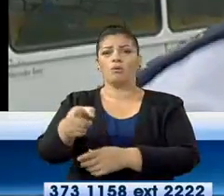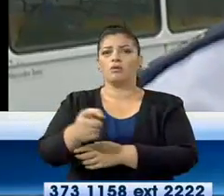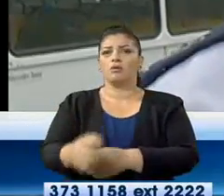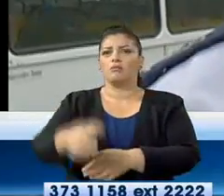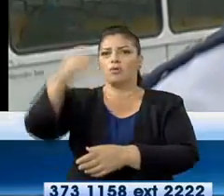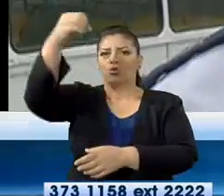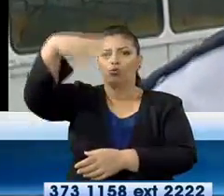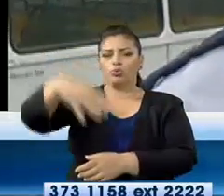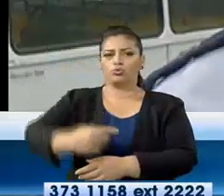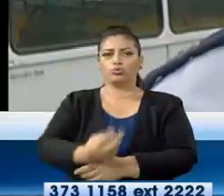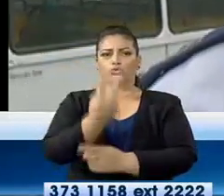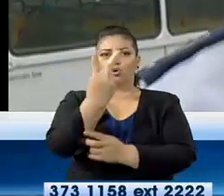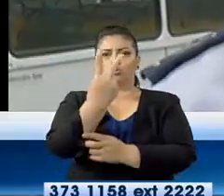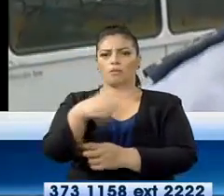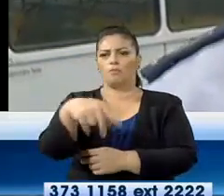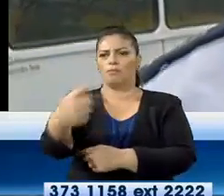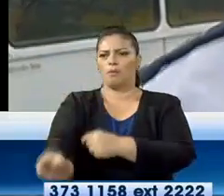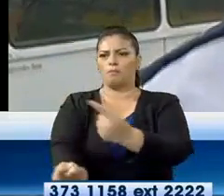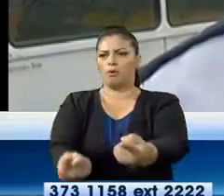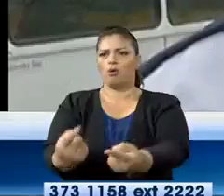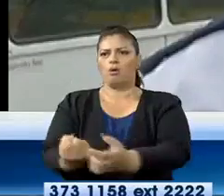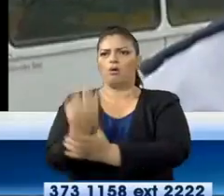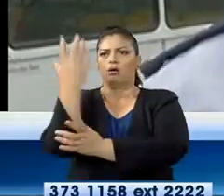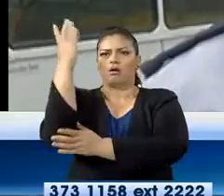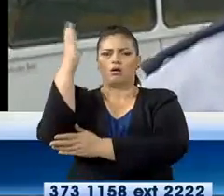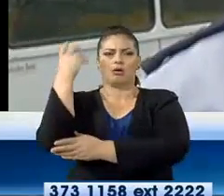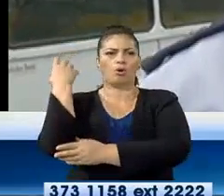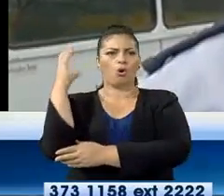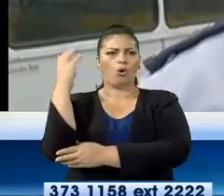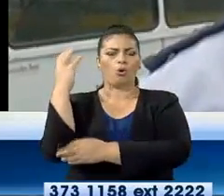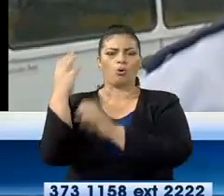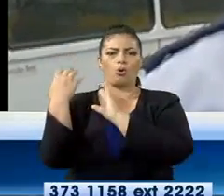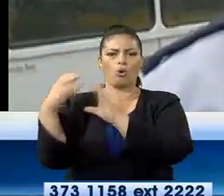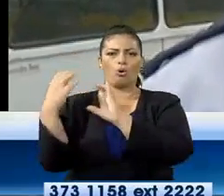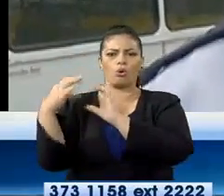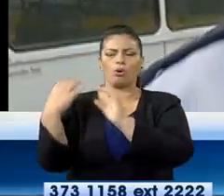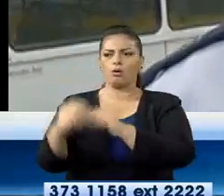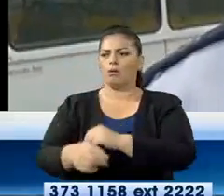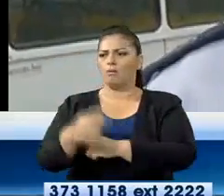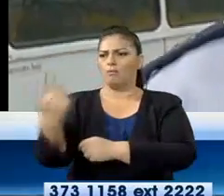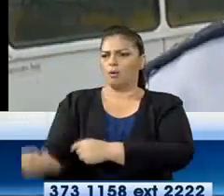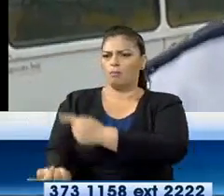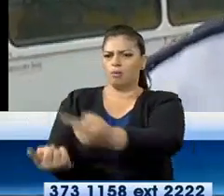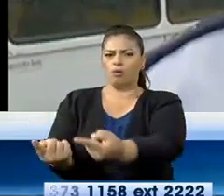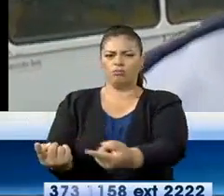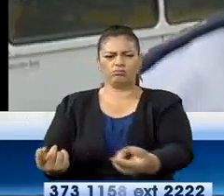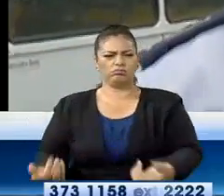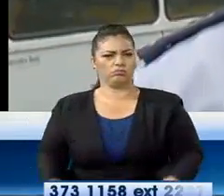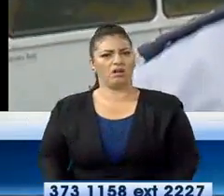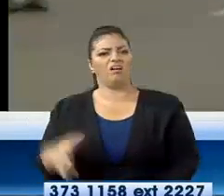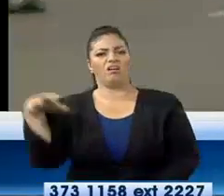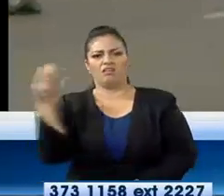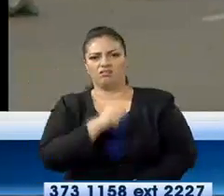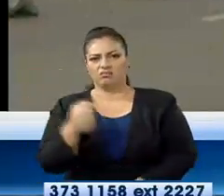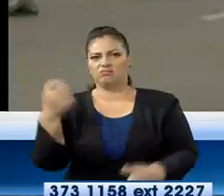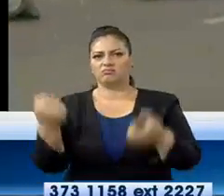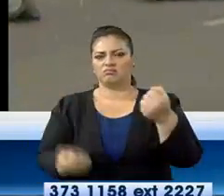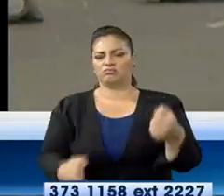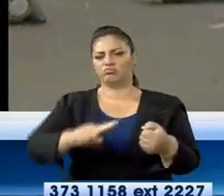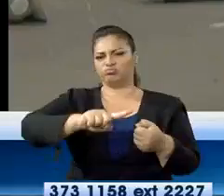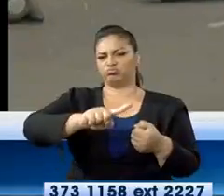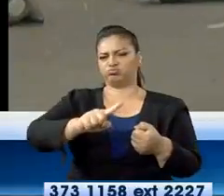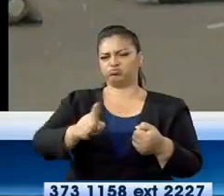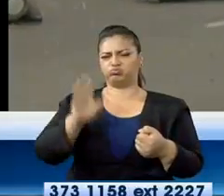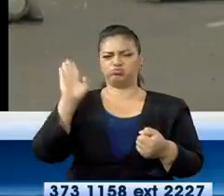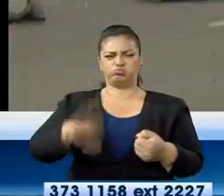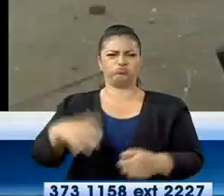derribado 2 postes de alumbrado y las palmas. Se presume que haya venido a una velocidad no prudencial. Al llegar al sitio, los agentes